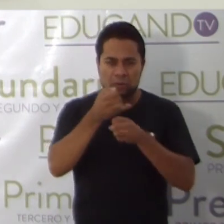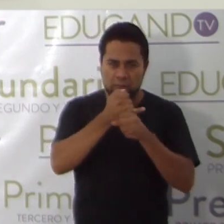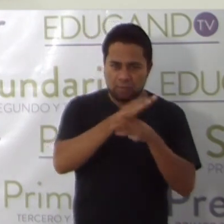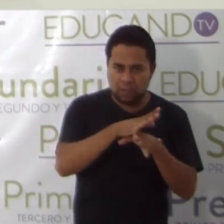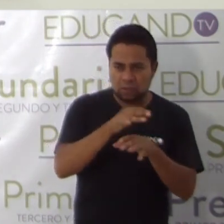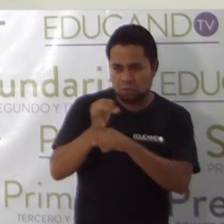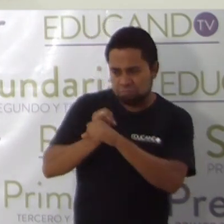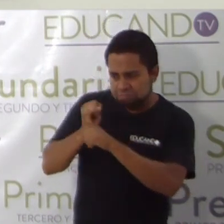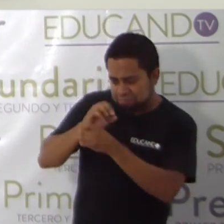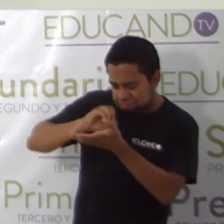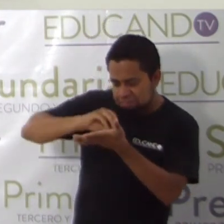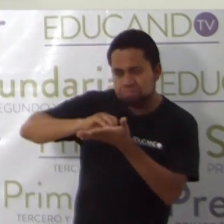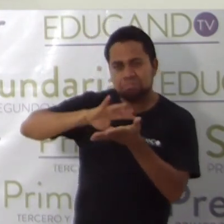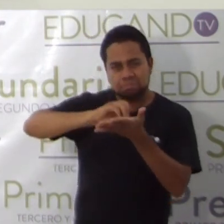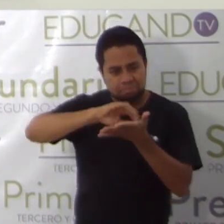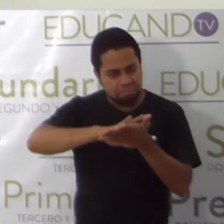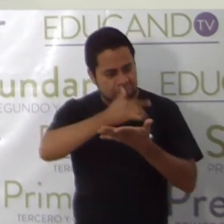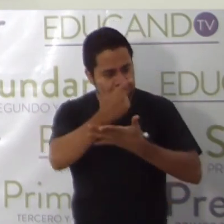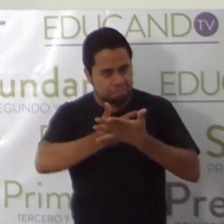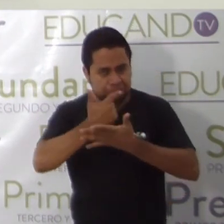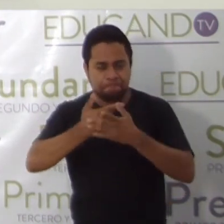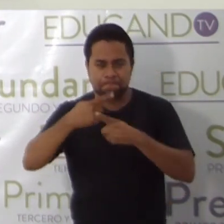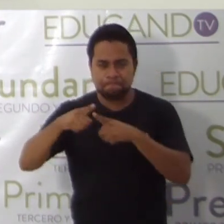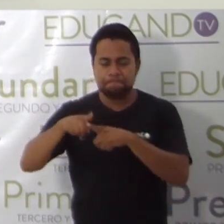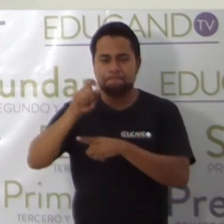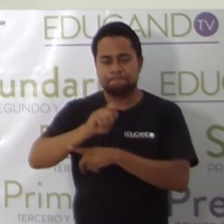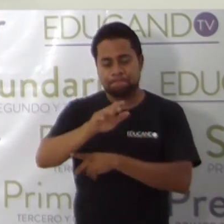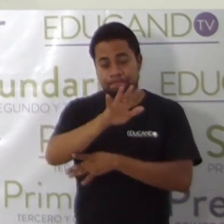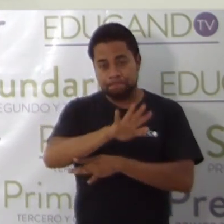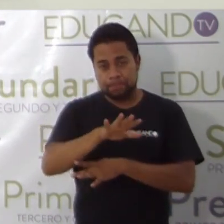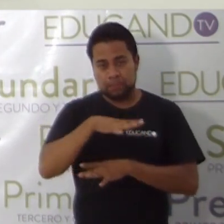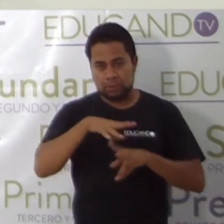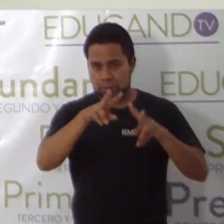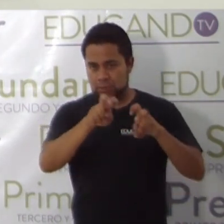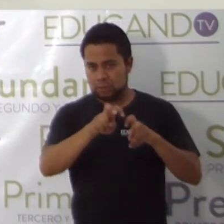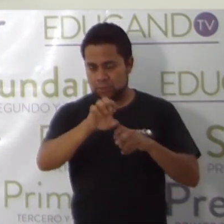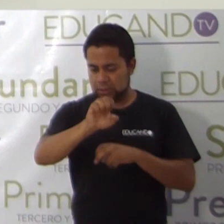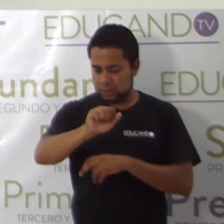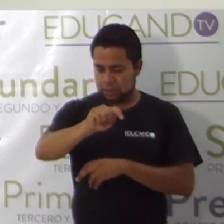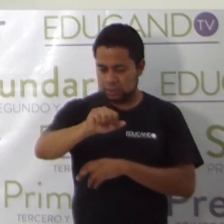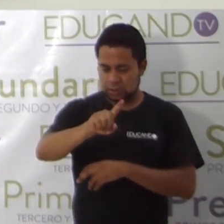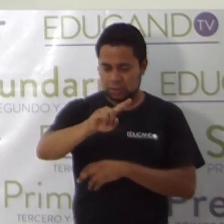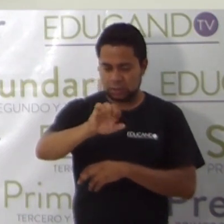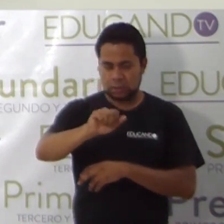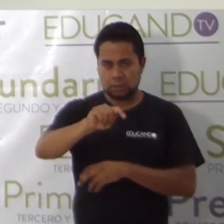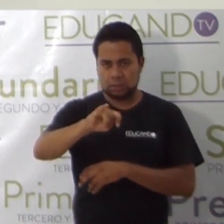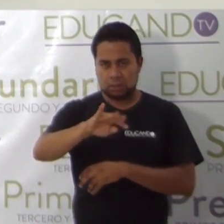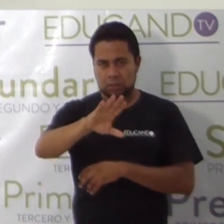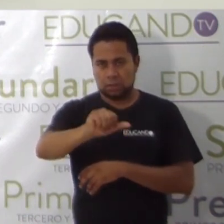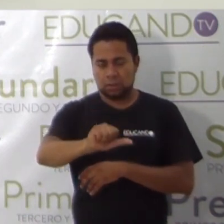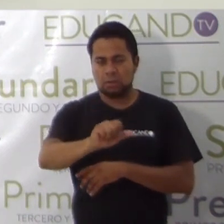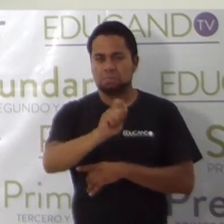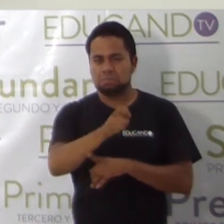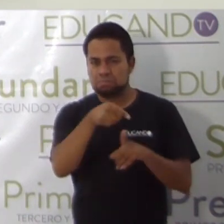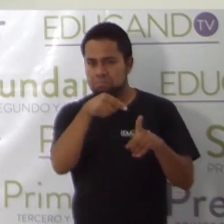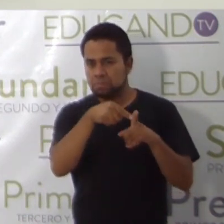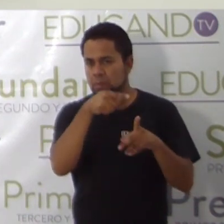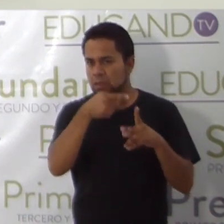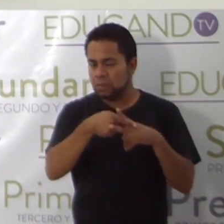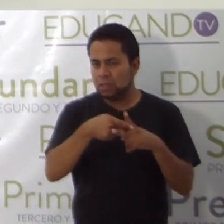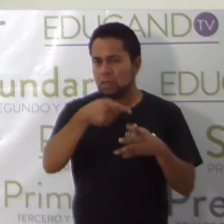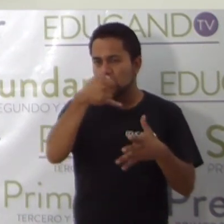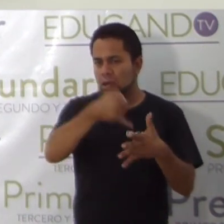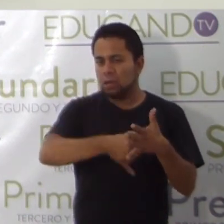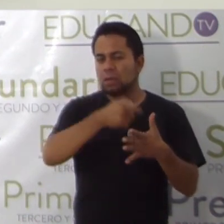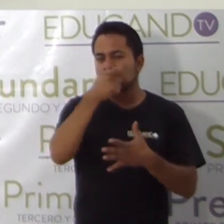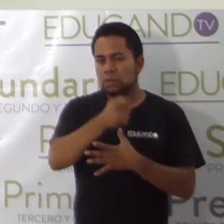de una muestra, les estoy hablando de un área que se llama estadística, ¿sí? ¿A qué se refiere la estadística o qué